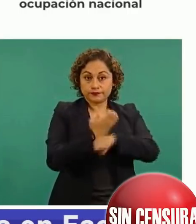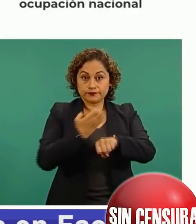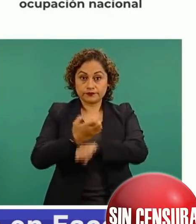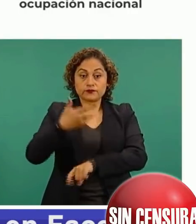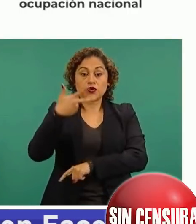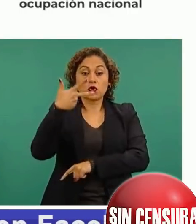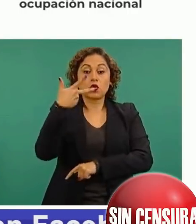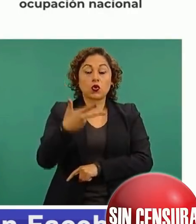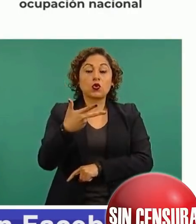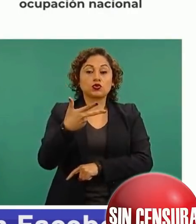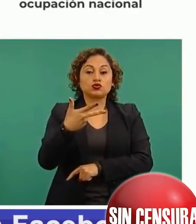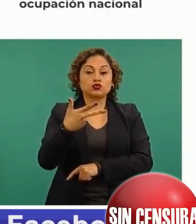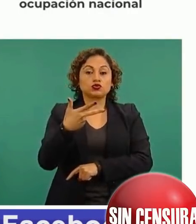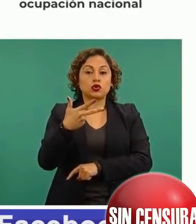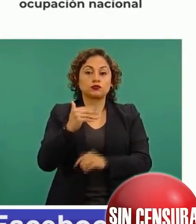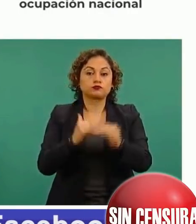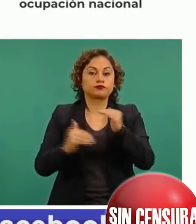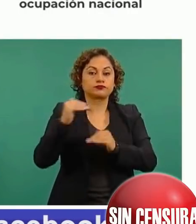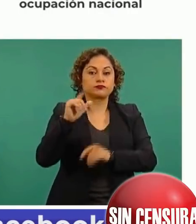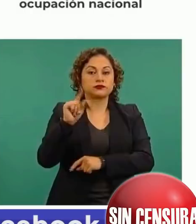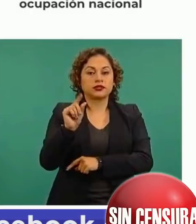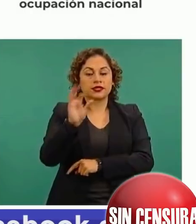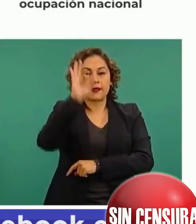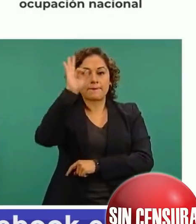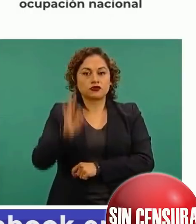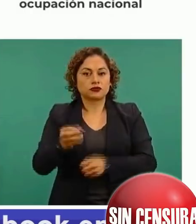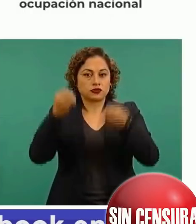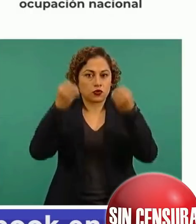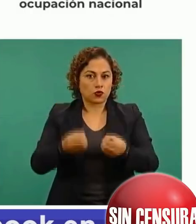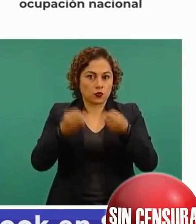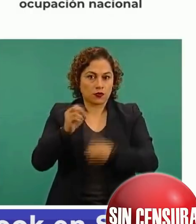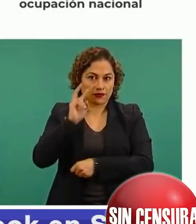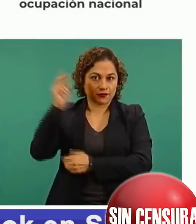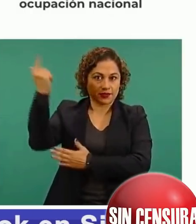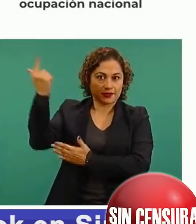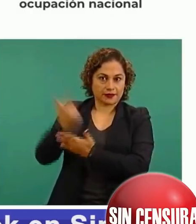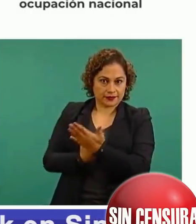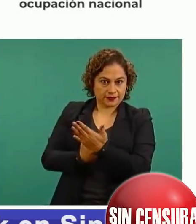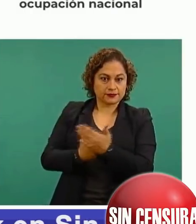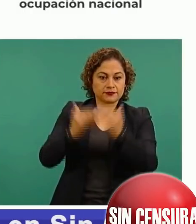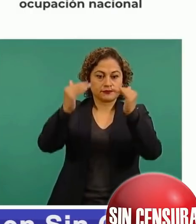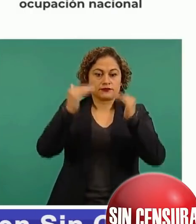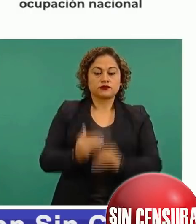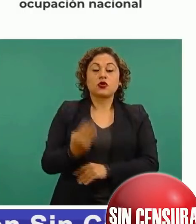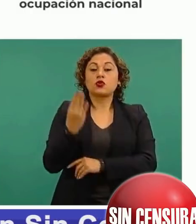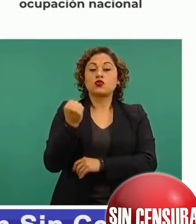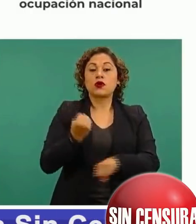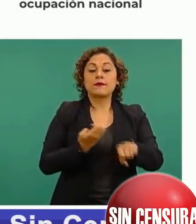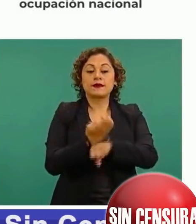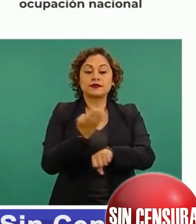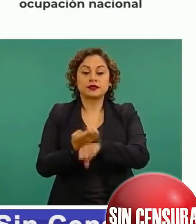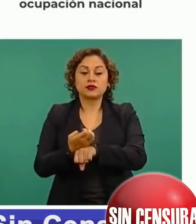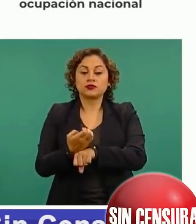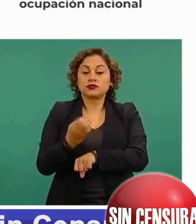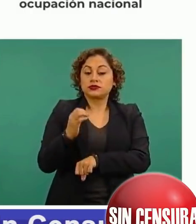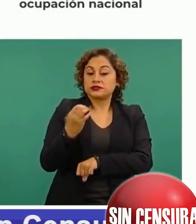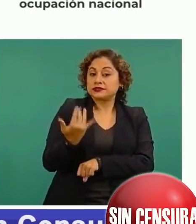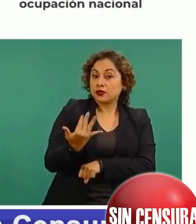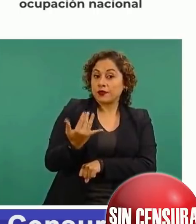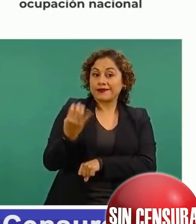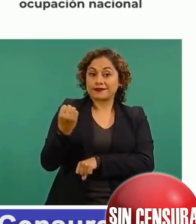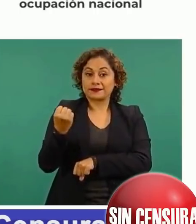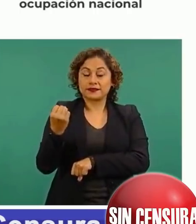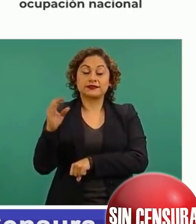ocupaciones superiores al 70%, ahí se ve la lista. 9 entre 50 y 69% y